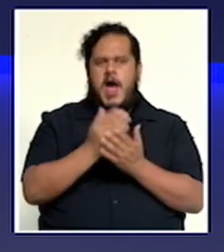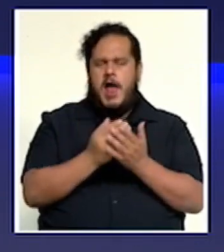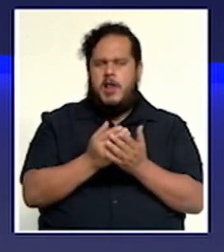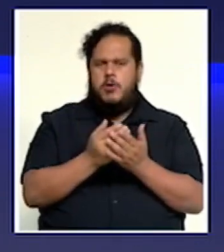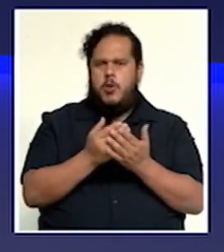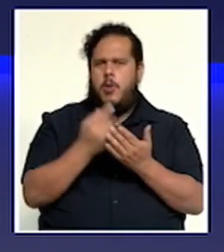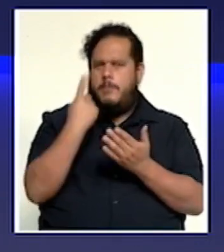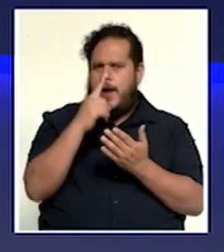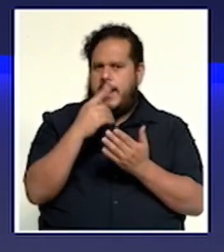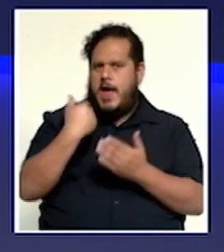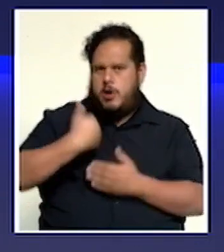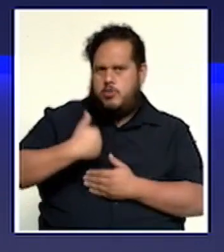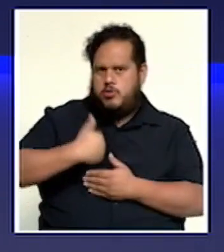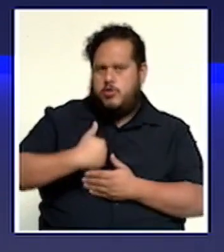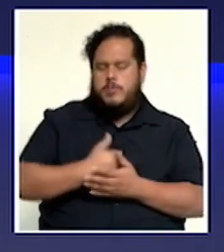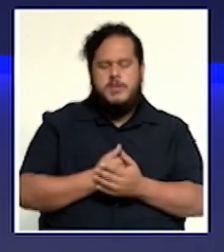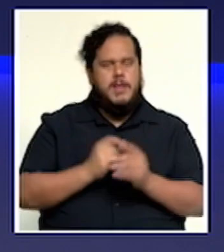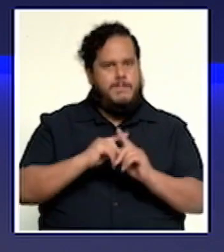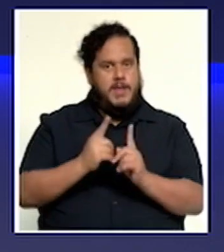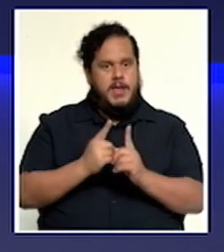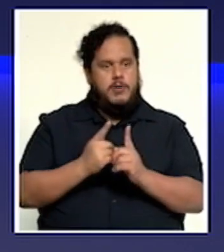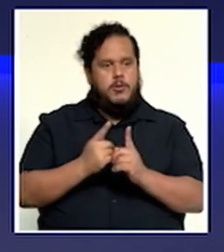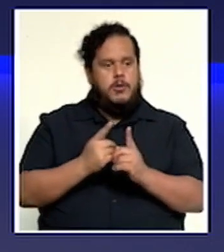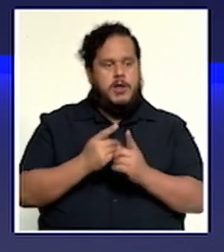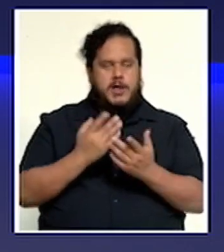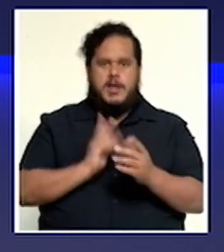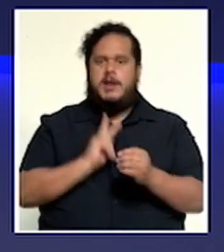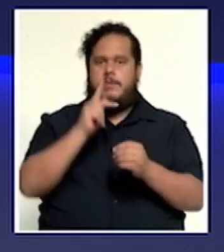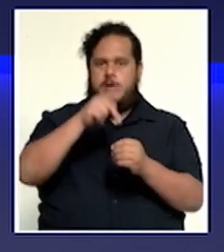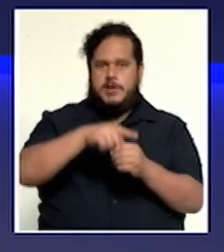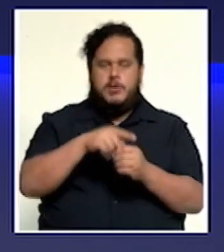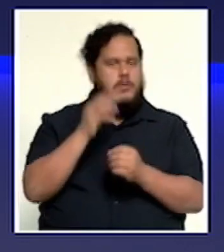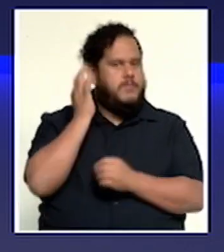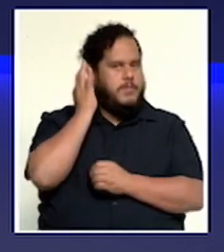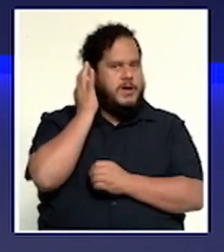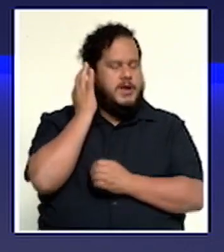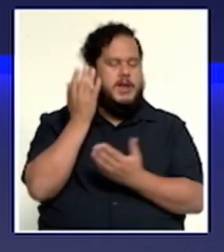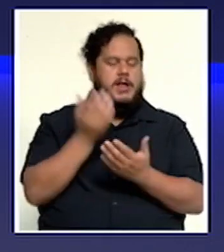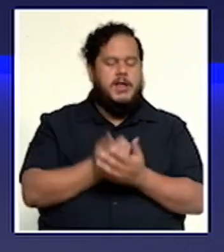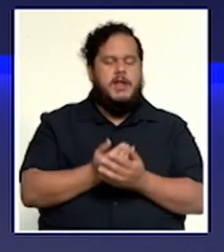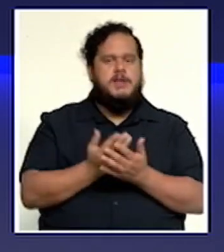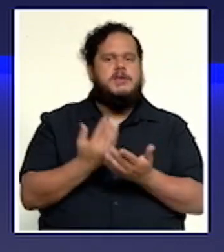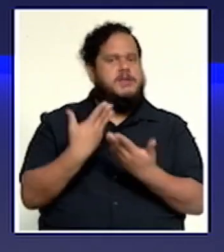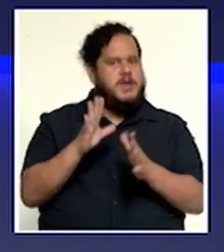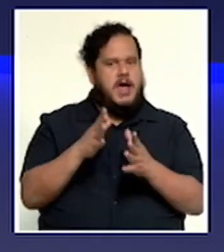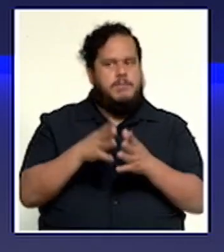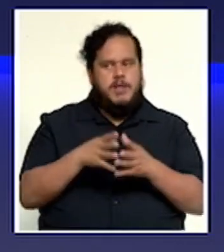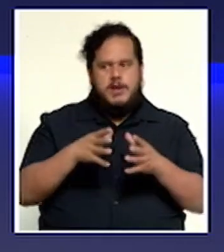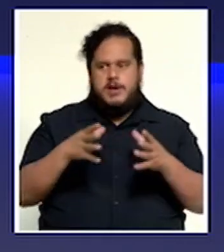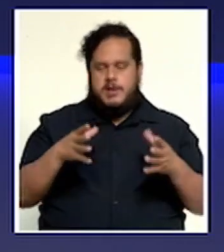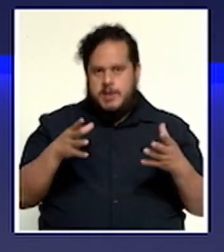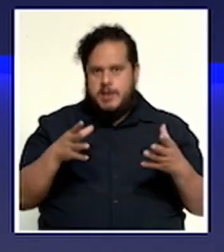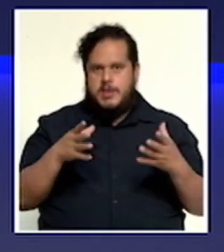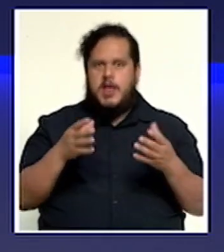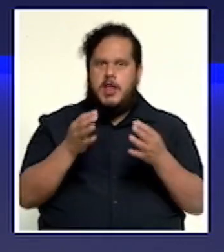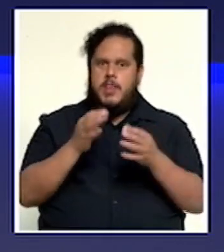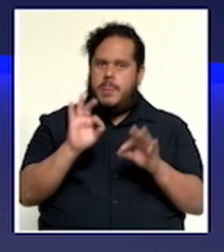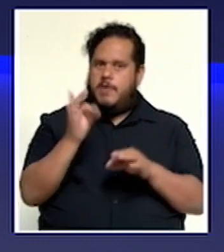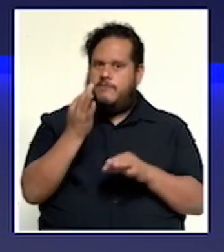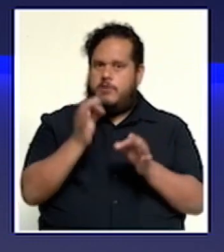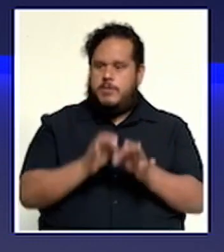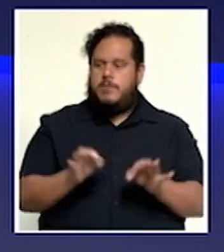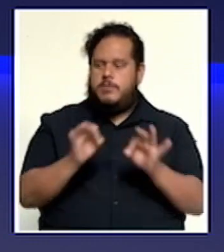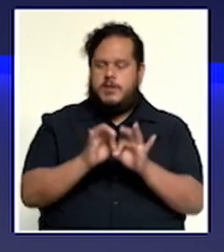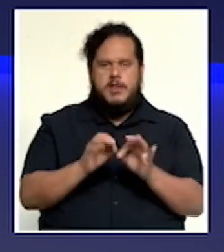exclusivo de los varones, pero en el que la participación femenina viene creciendo vertiginosamente en